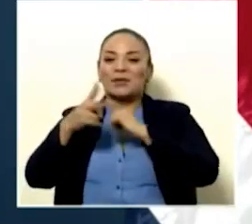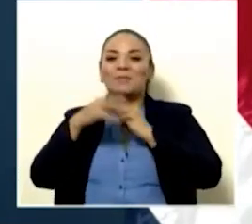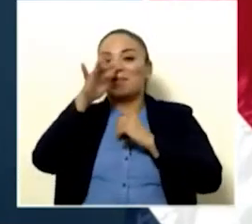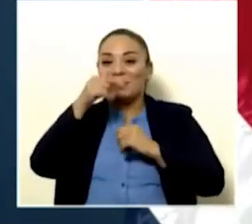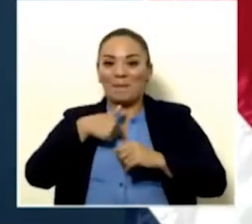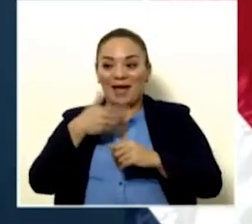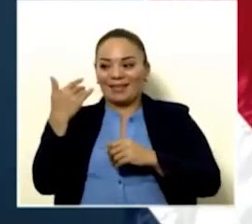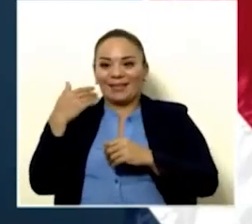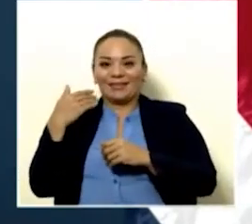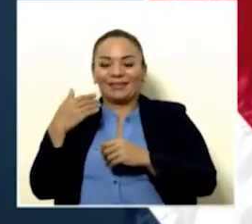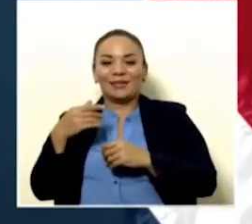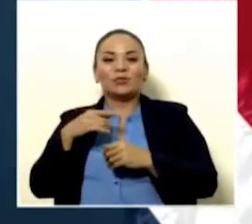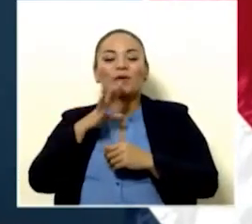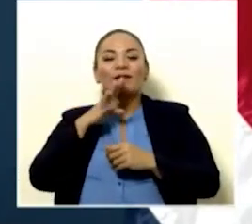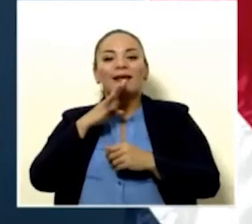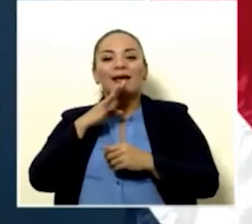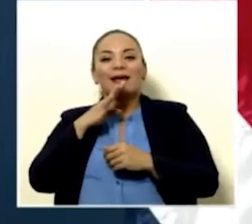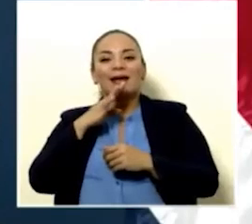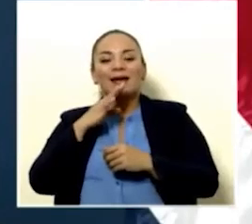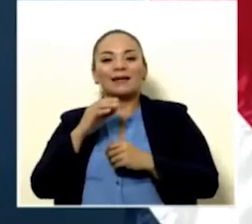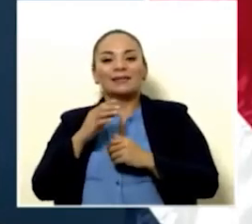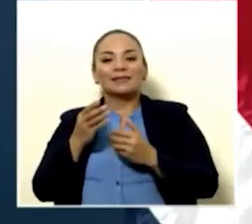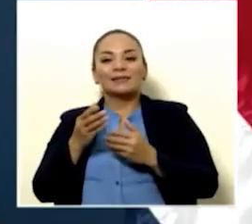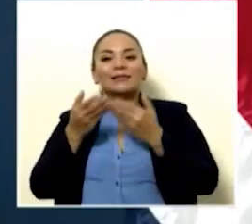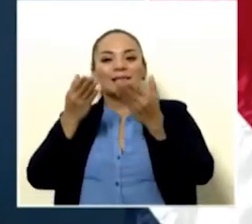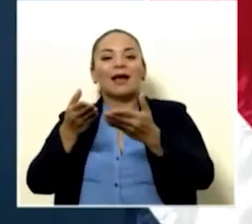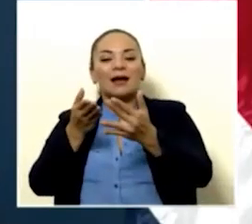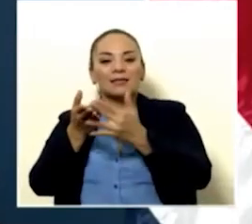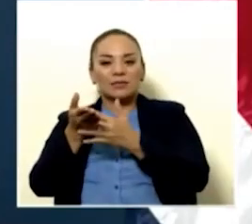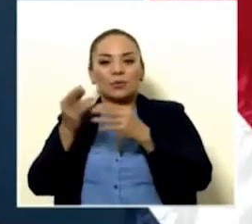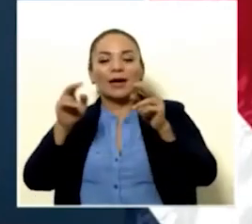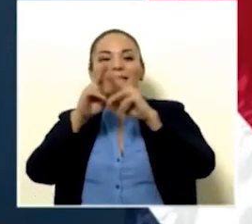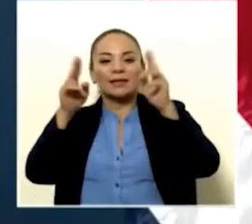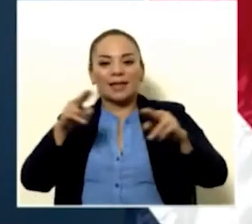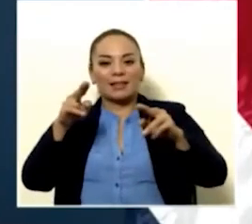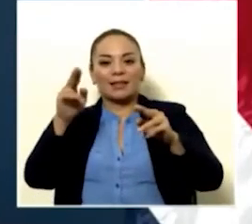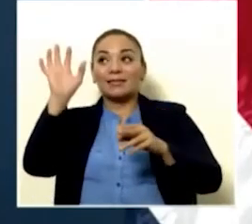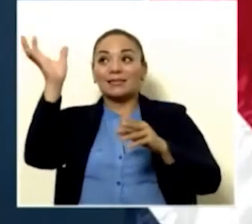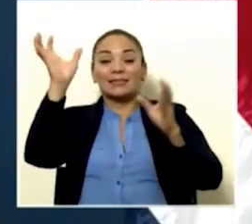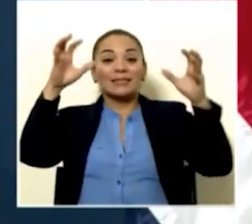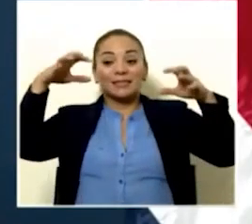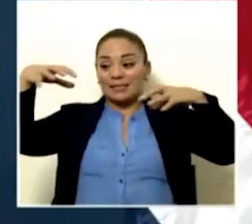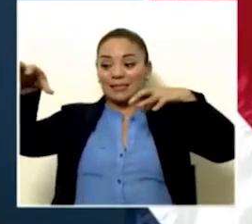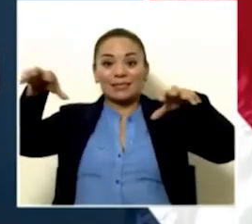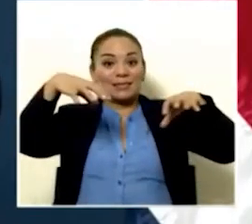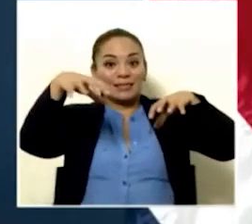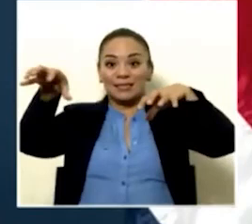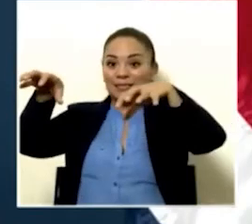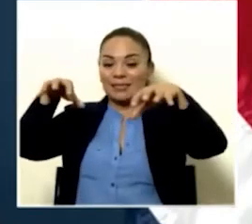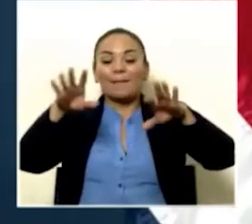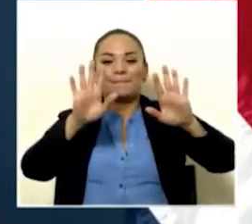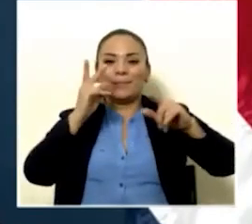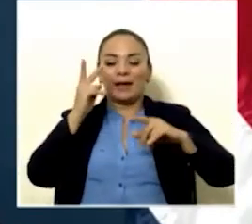yo hablaba de Starlink, de dar acceso a la internet satelital. Bueno, resulta que